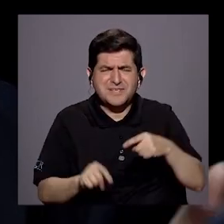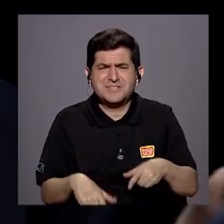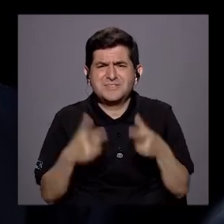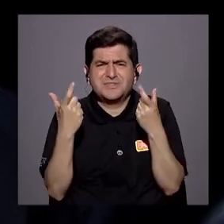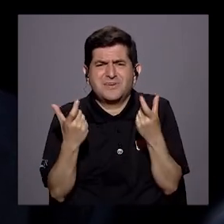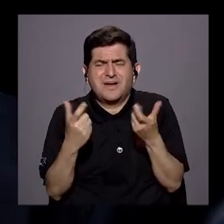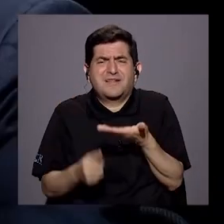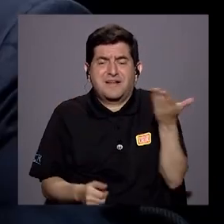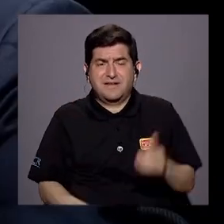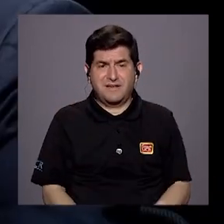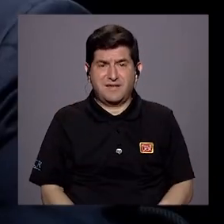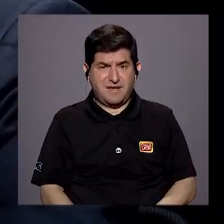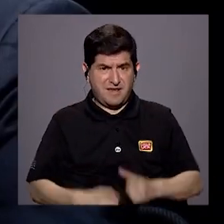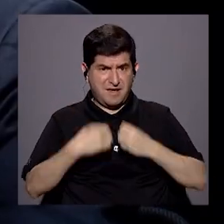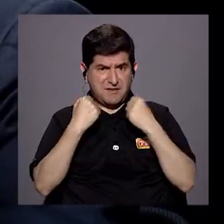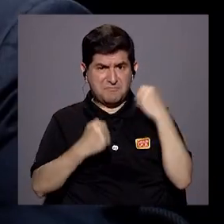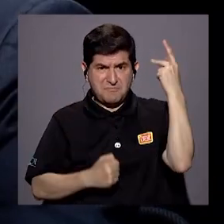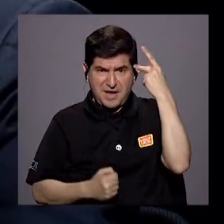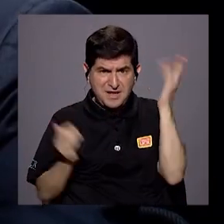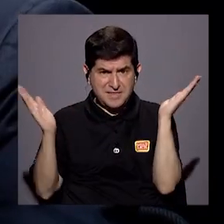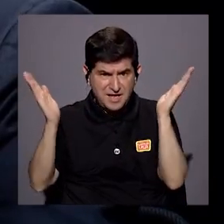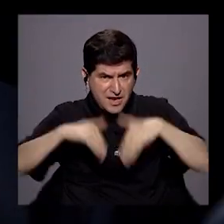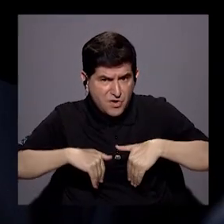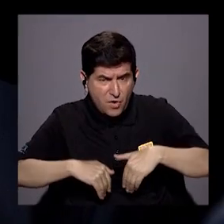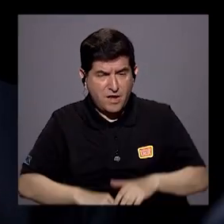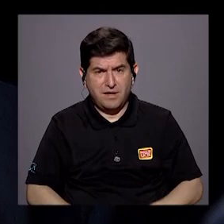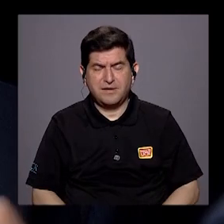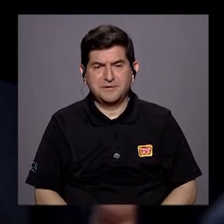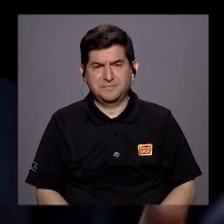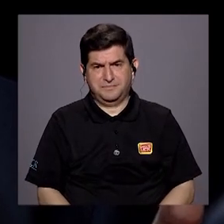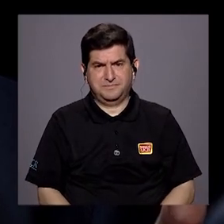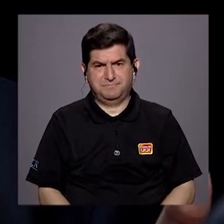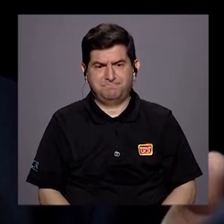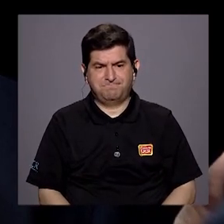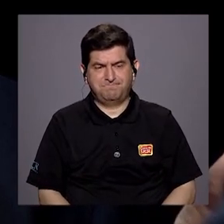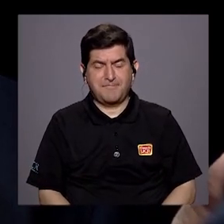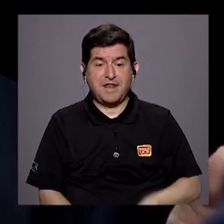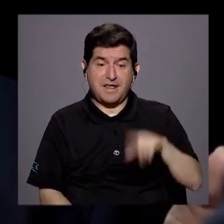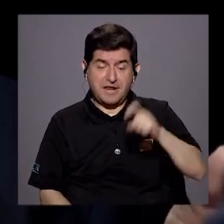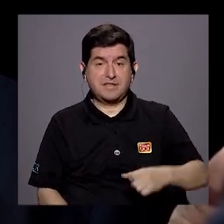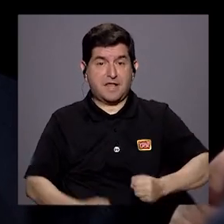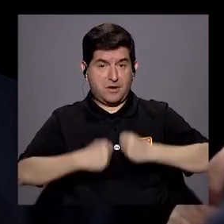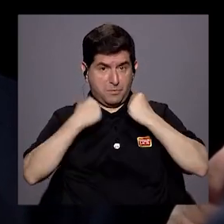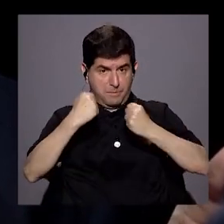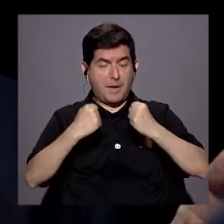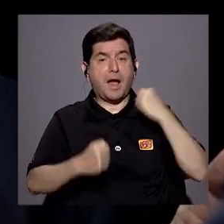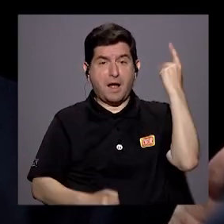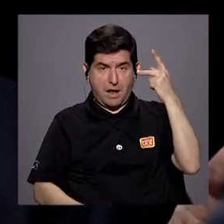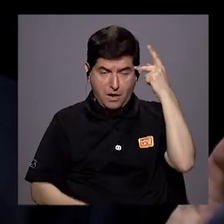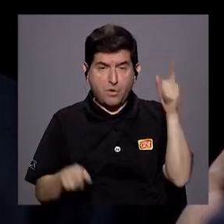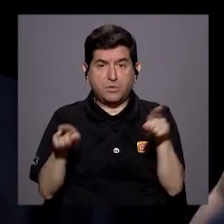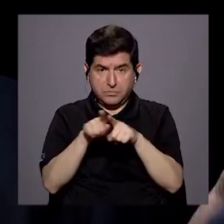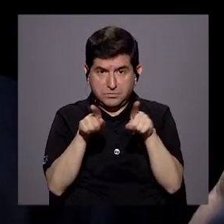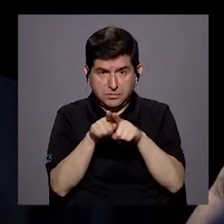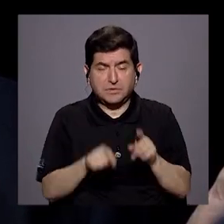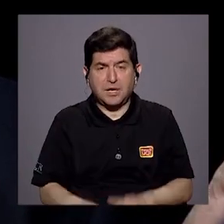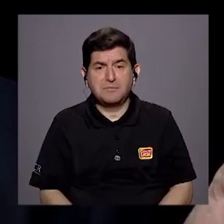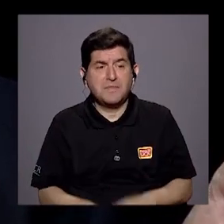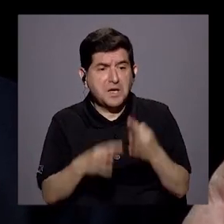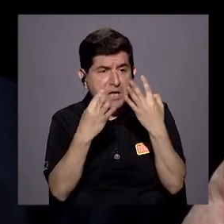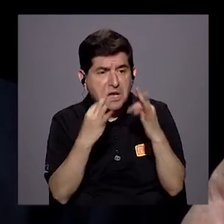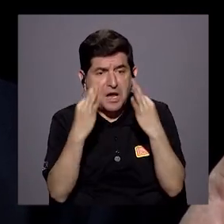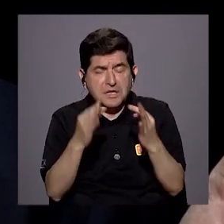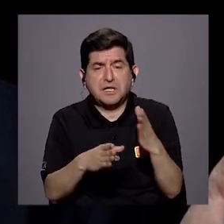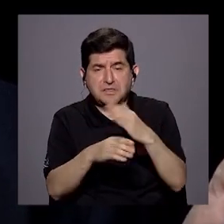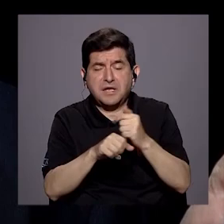no hay valencia política para tomar esa es bueno y es que es que hay que tener una valentía política y a la luz que puso